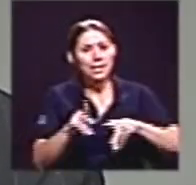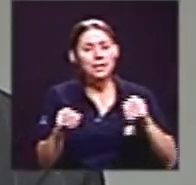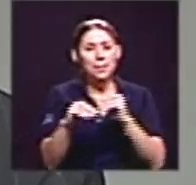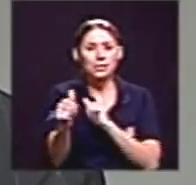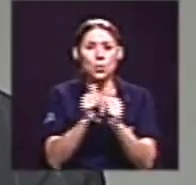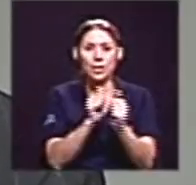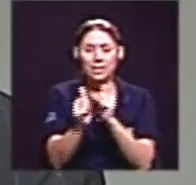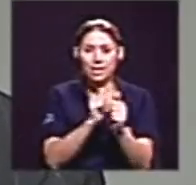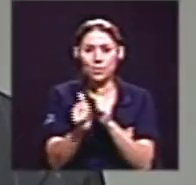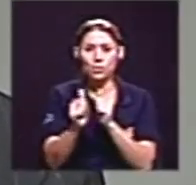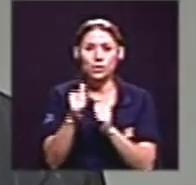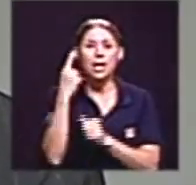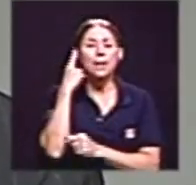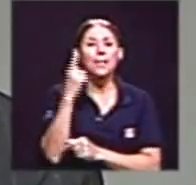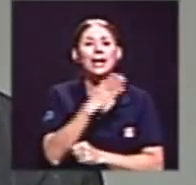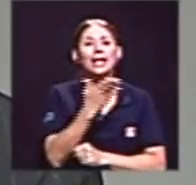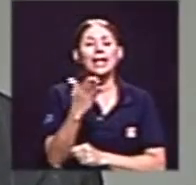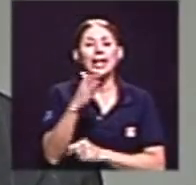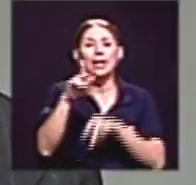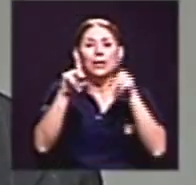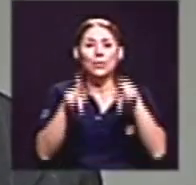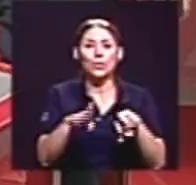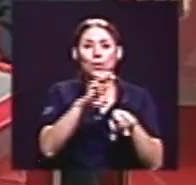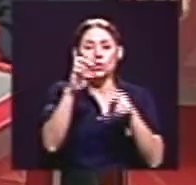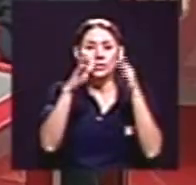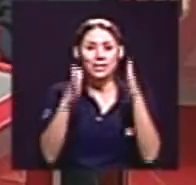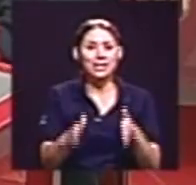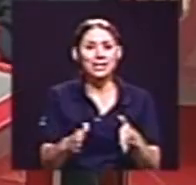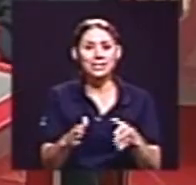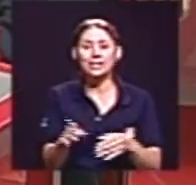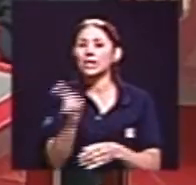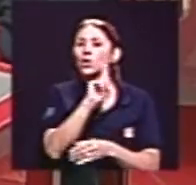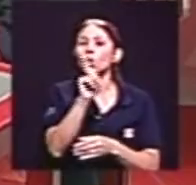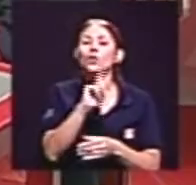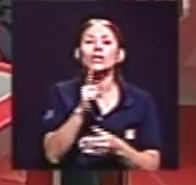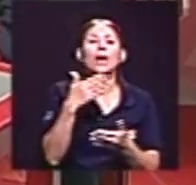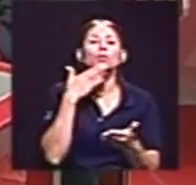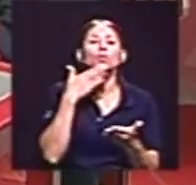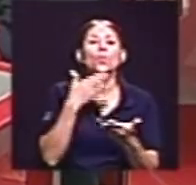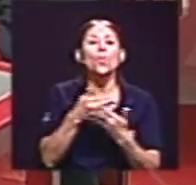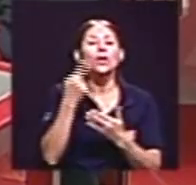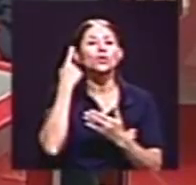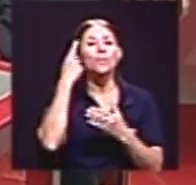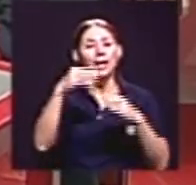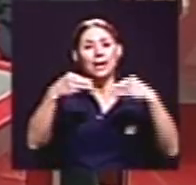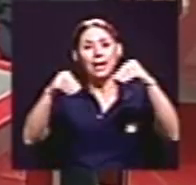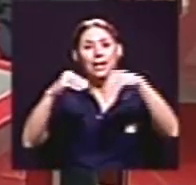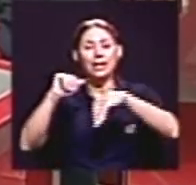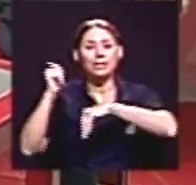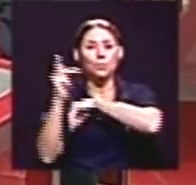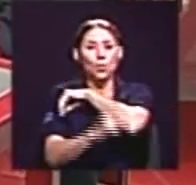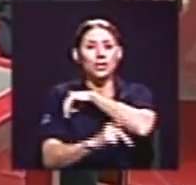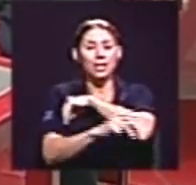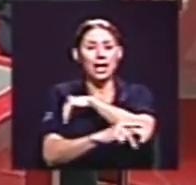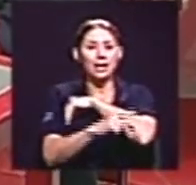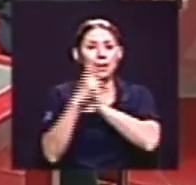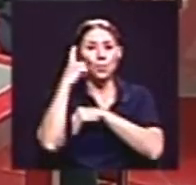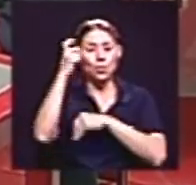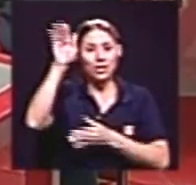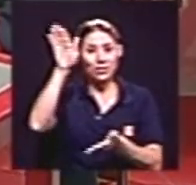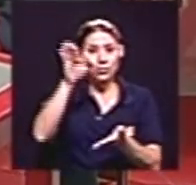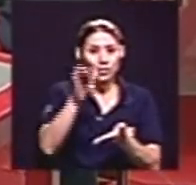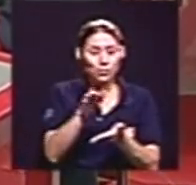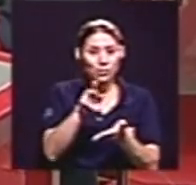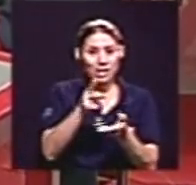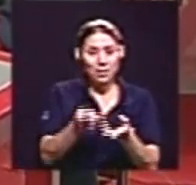manera tal de que los costarricenses no seamos buenos para exportar, porque reducimos el valor del trabajo nacional, sino que